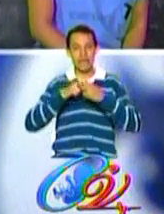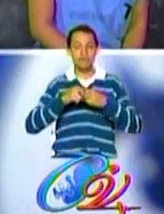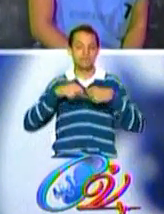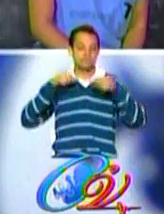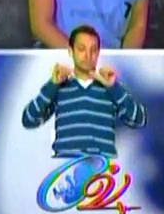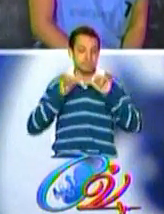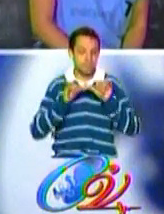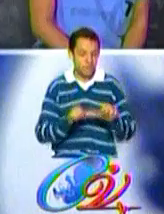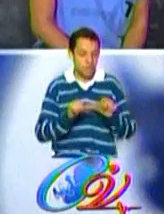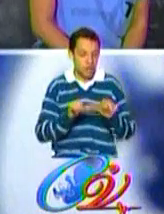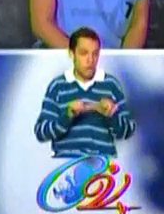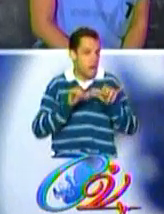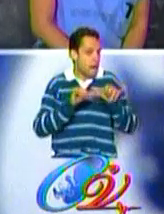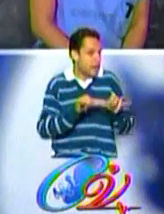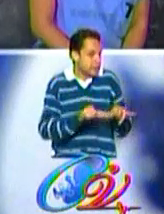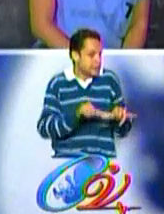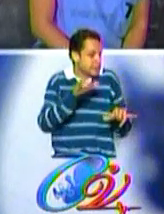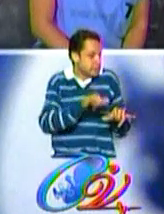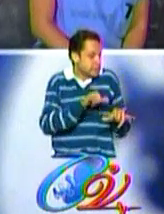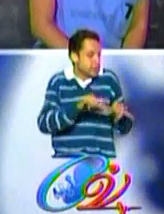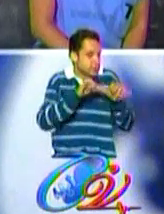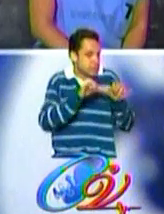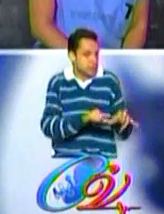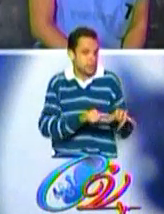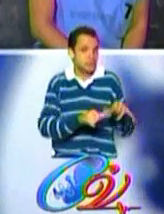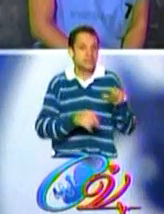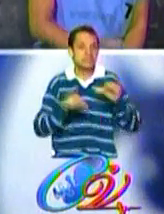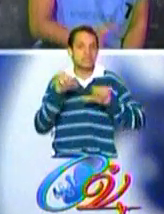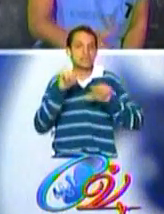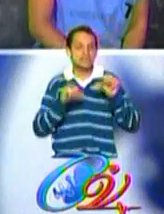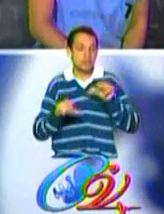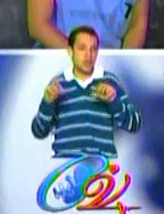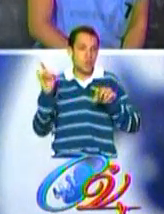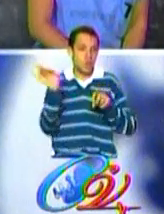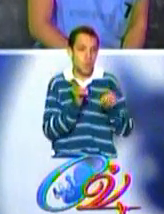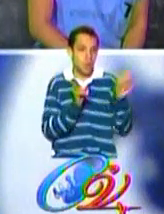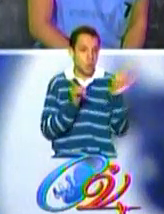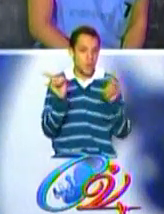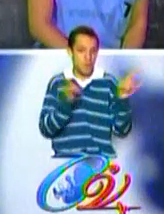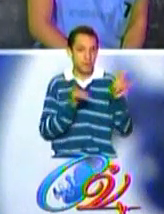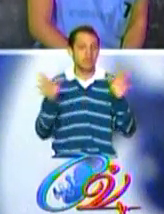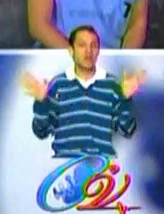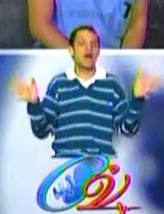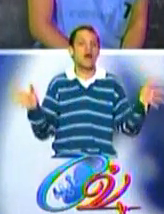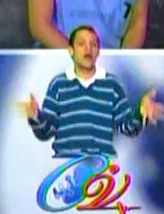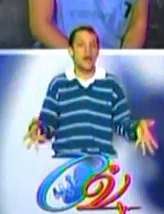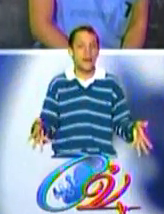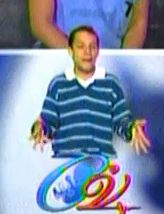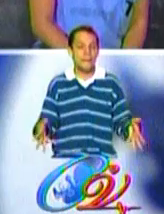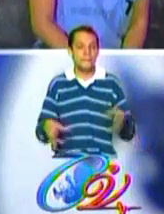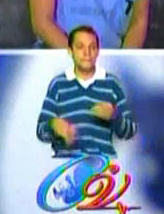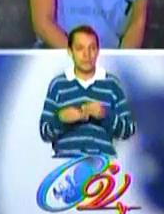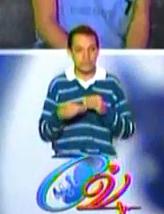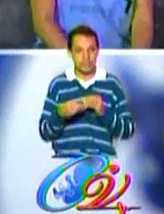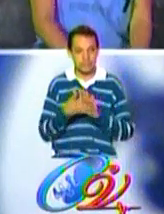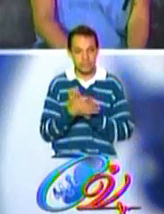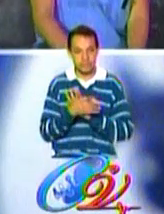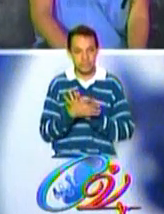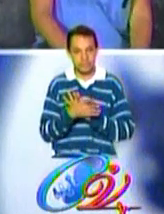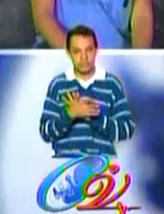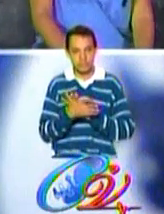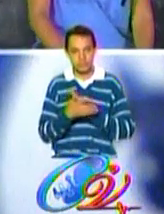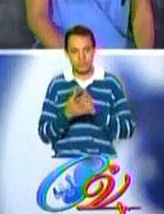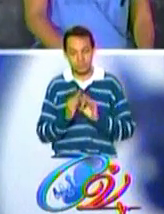básicamente por los químicos. Esta es una electromiografía que también pues... Esto es lo